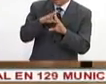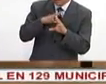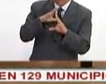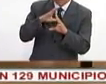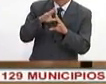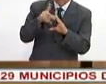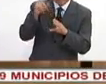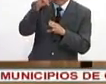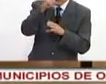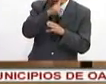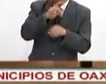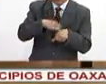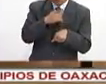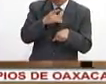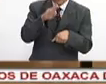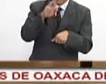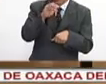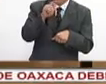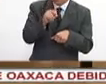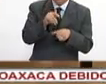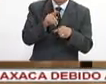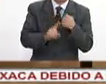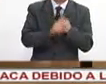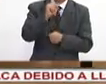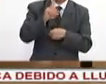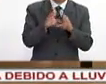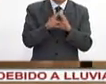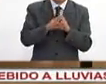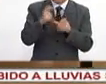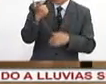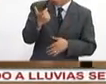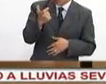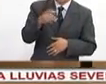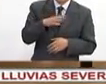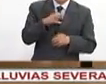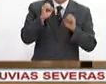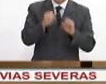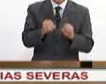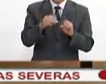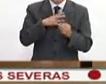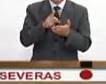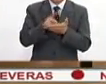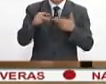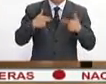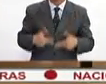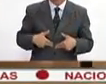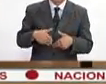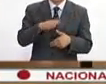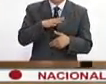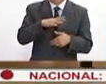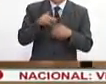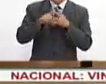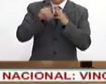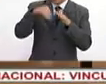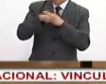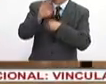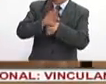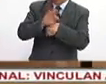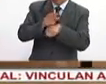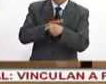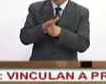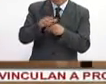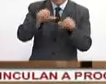afectándose ante esta salida del Brexit. Por ejemplo, la cuestión económica o la cuestión de derechos humanos, la cuestión de refugiados.